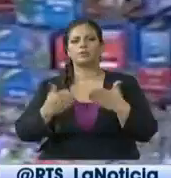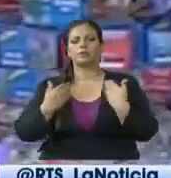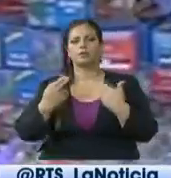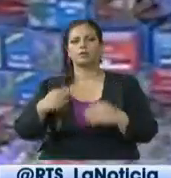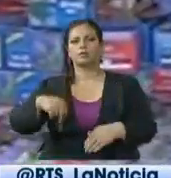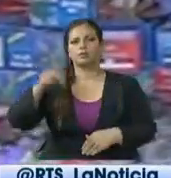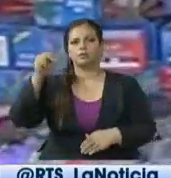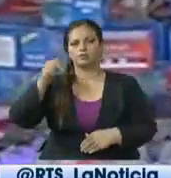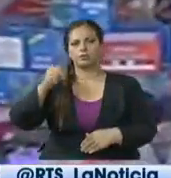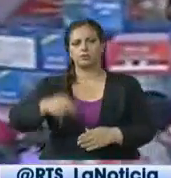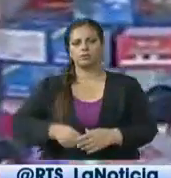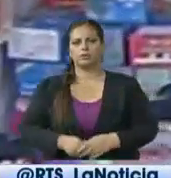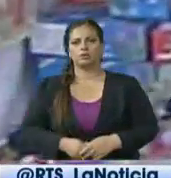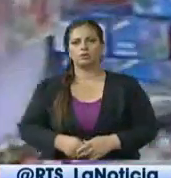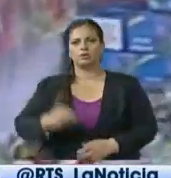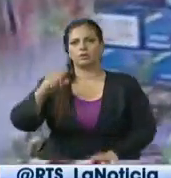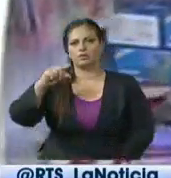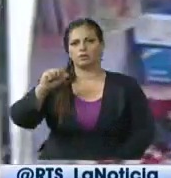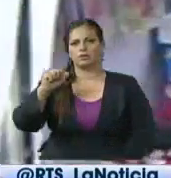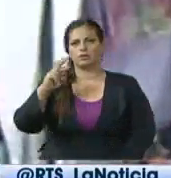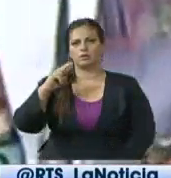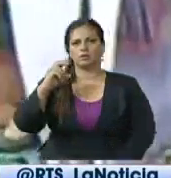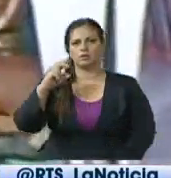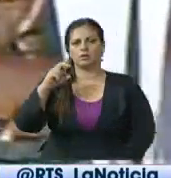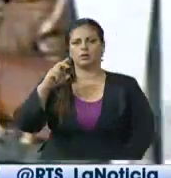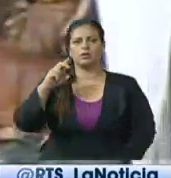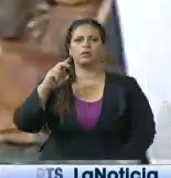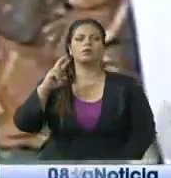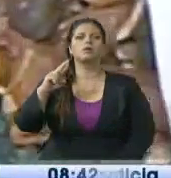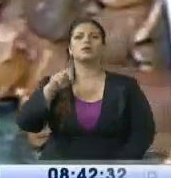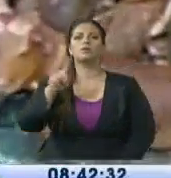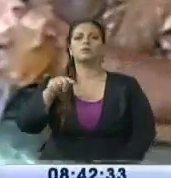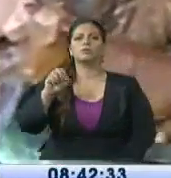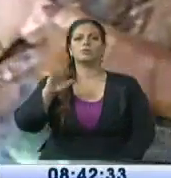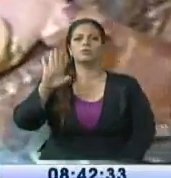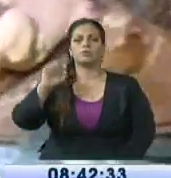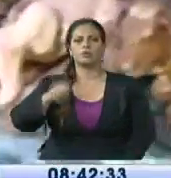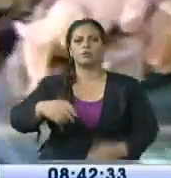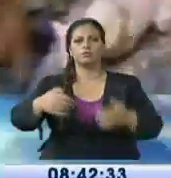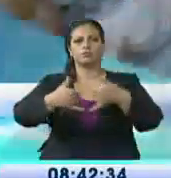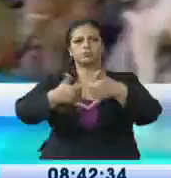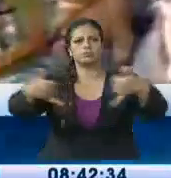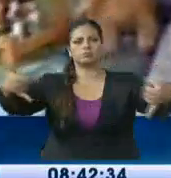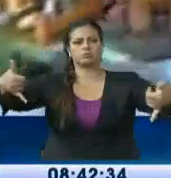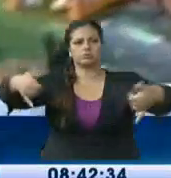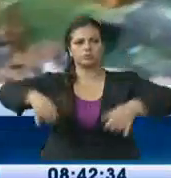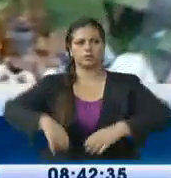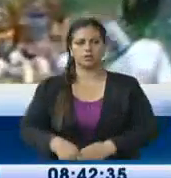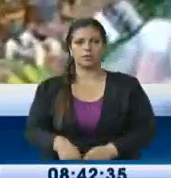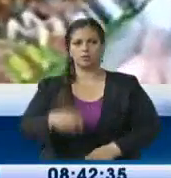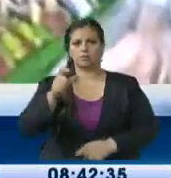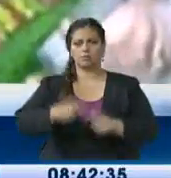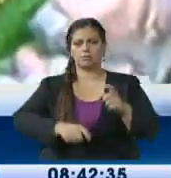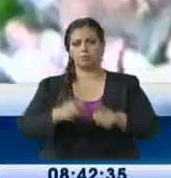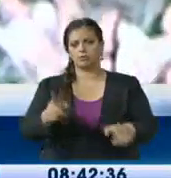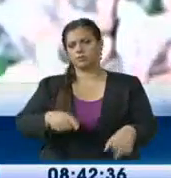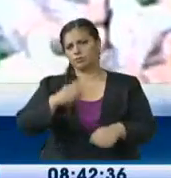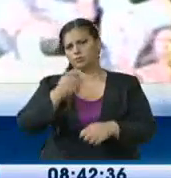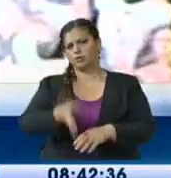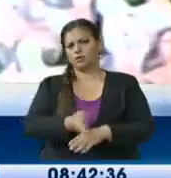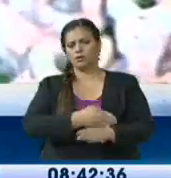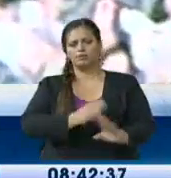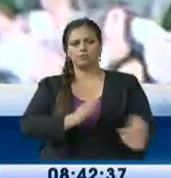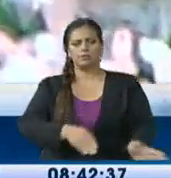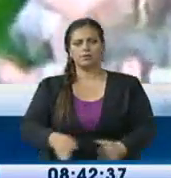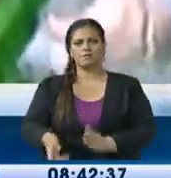Centro Comercial Garzocentro, en la antigua pista de patinaje. Aquí se ubican los comerciantes que han formado esta feria navideña. Tienen